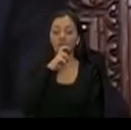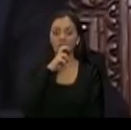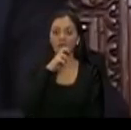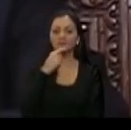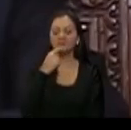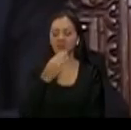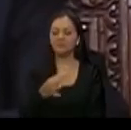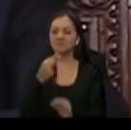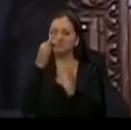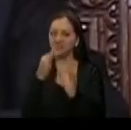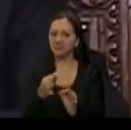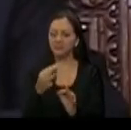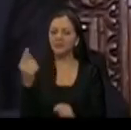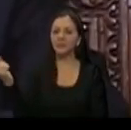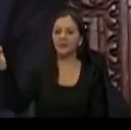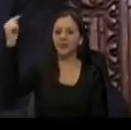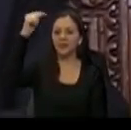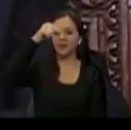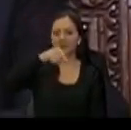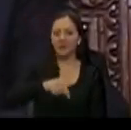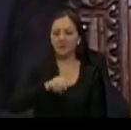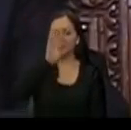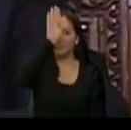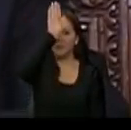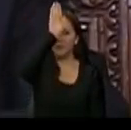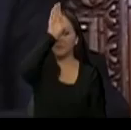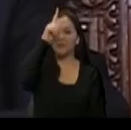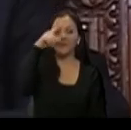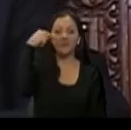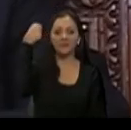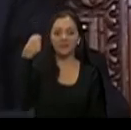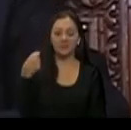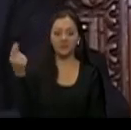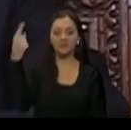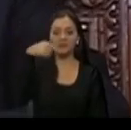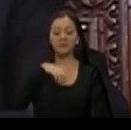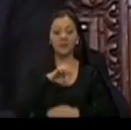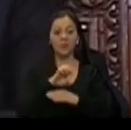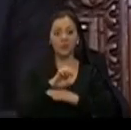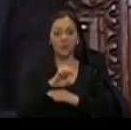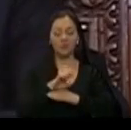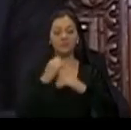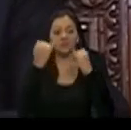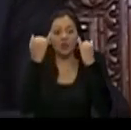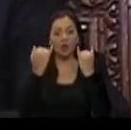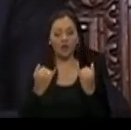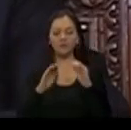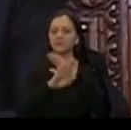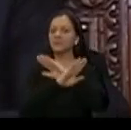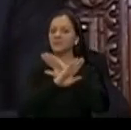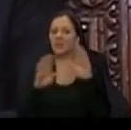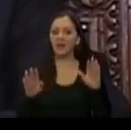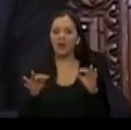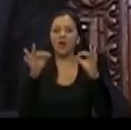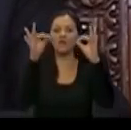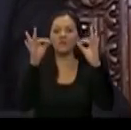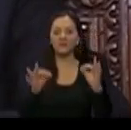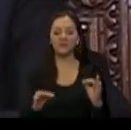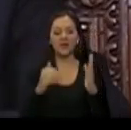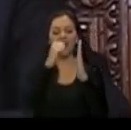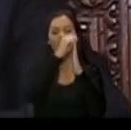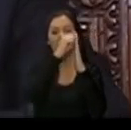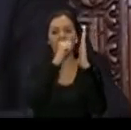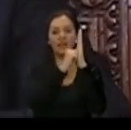Ecuador, ha hecho público el día de hoy el programa oficial del mismo con